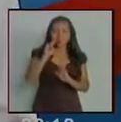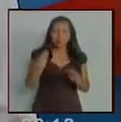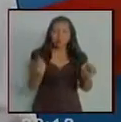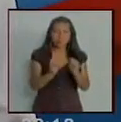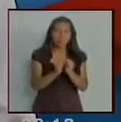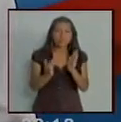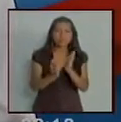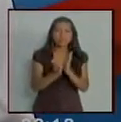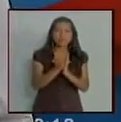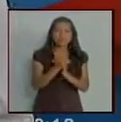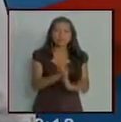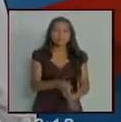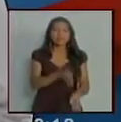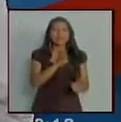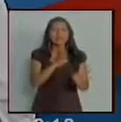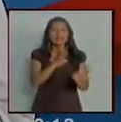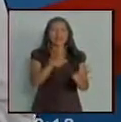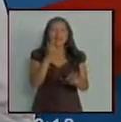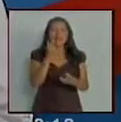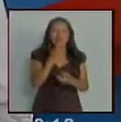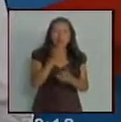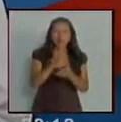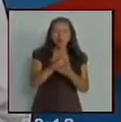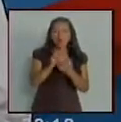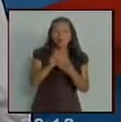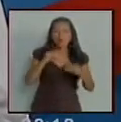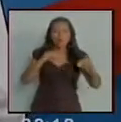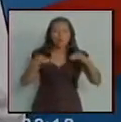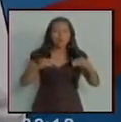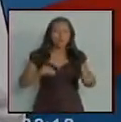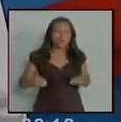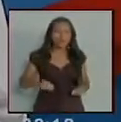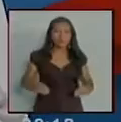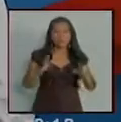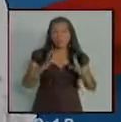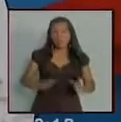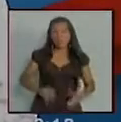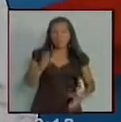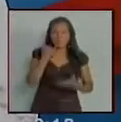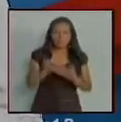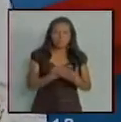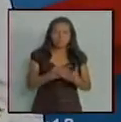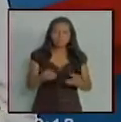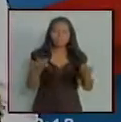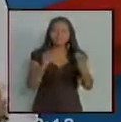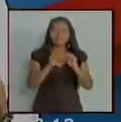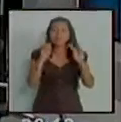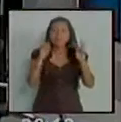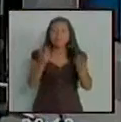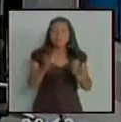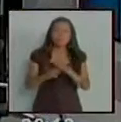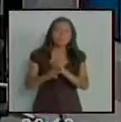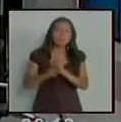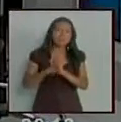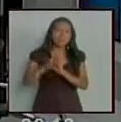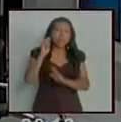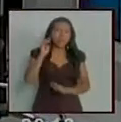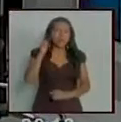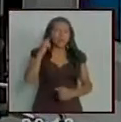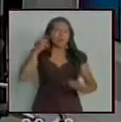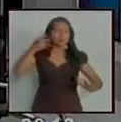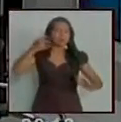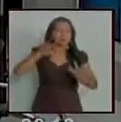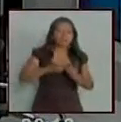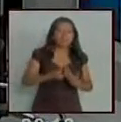el desarrollo del lenguaje, ¿ya? Entonces vamos acompañando el desarrollo del lenguaje y también vamos viendo la maduración de la